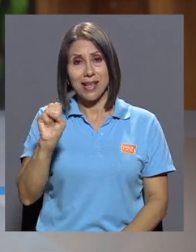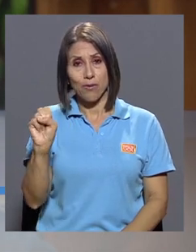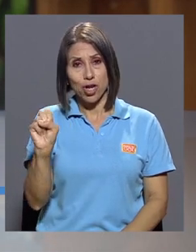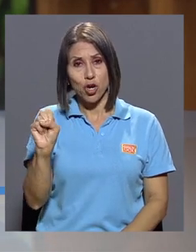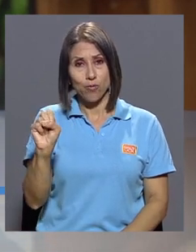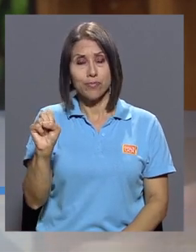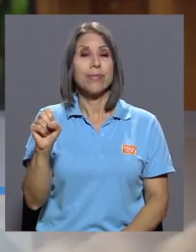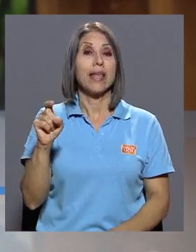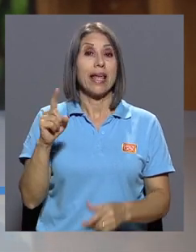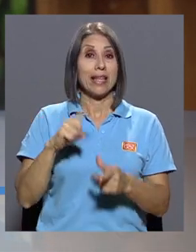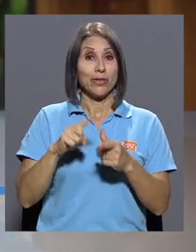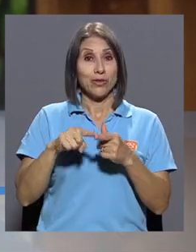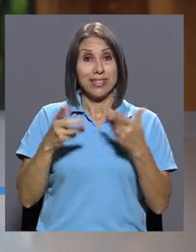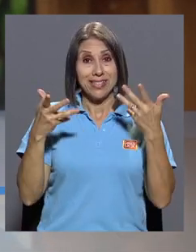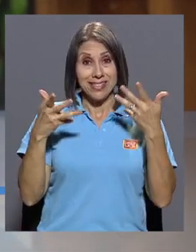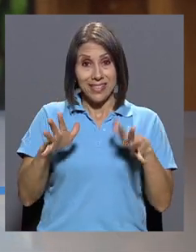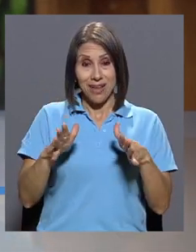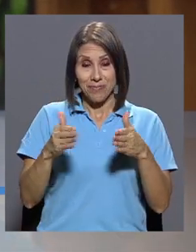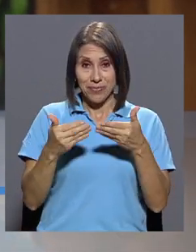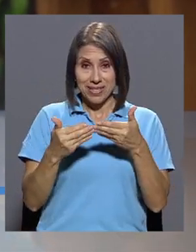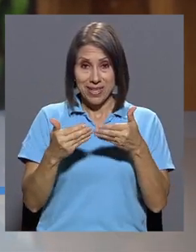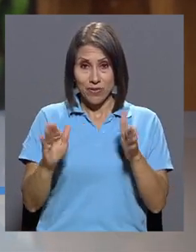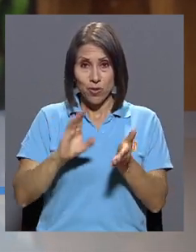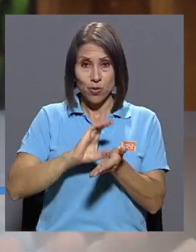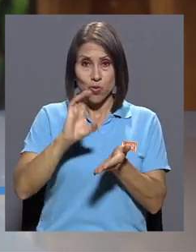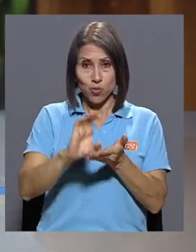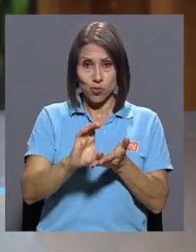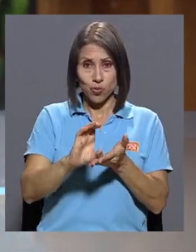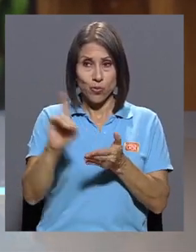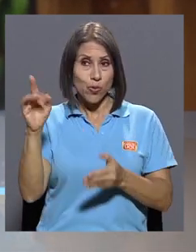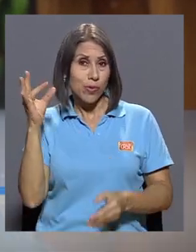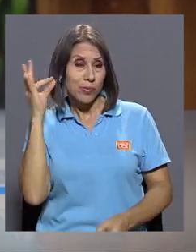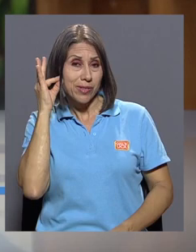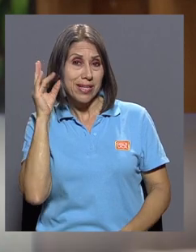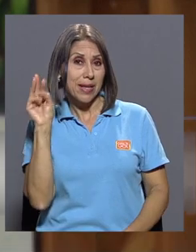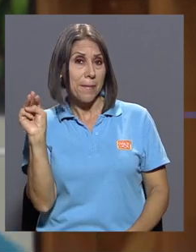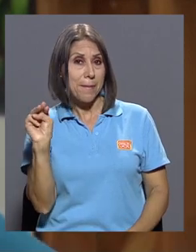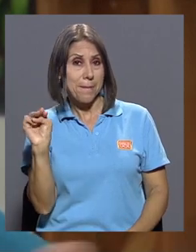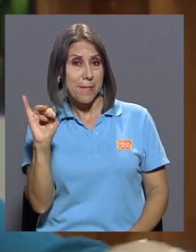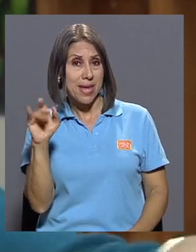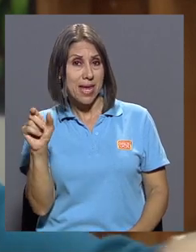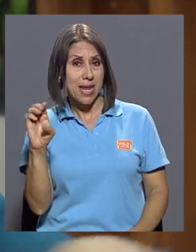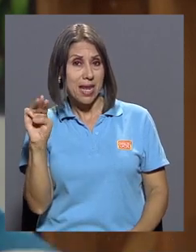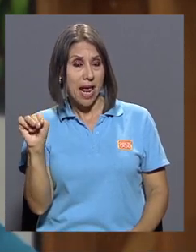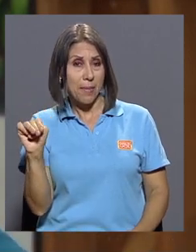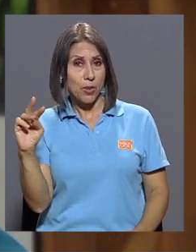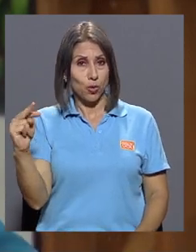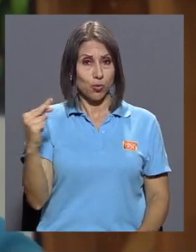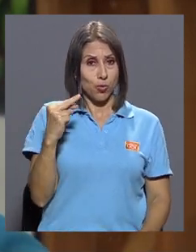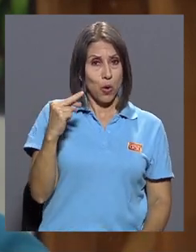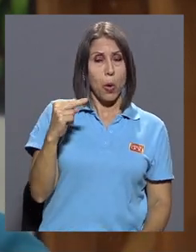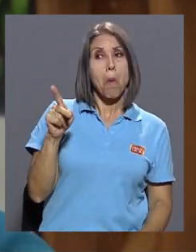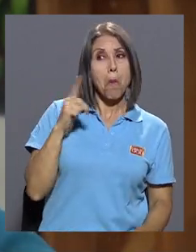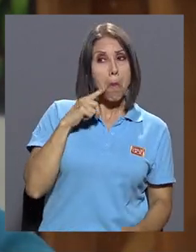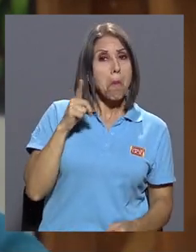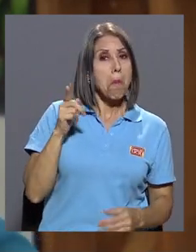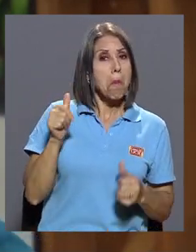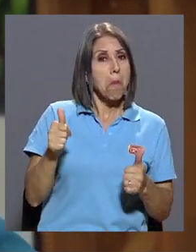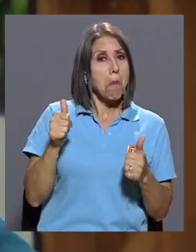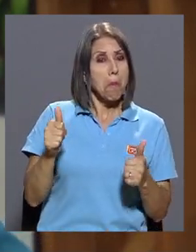Y entonces, al abrirse ese curso, porque doña Miriam nos vio, le pareció bueno hacerlo solamente de adultos